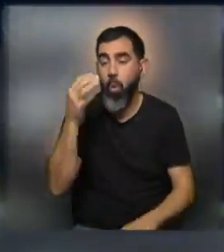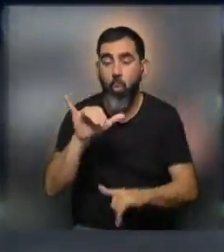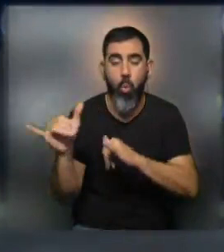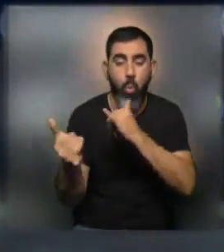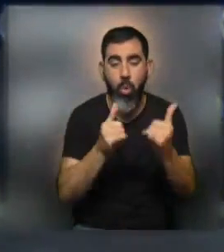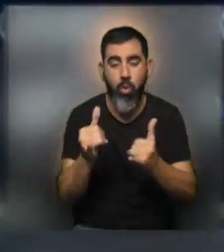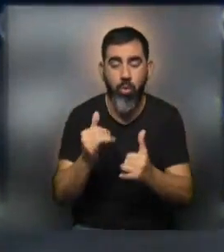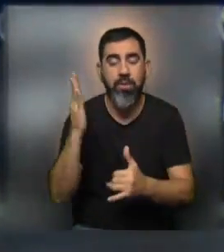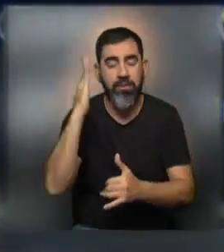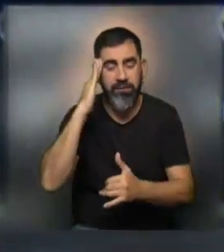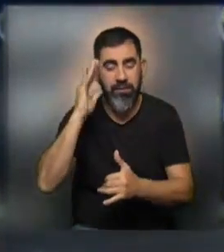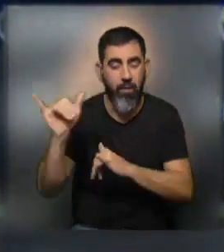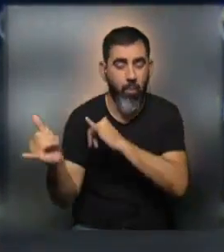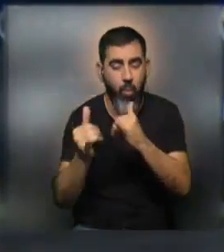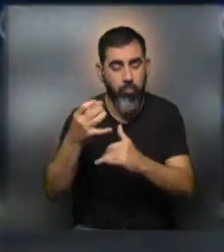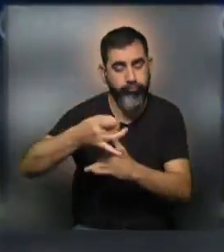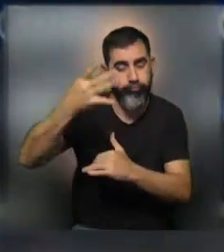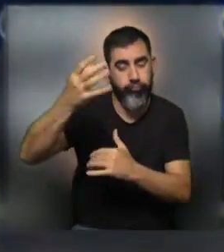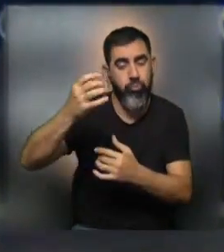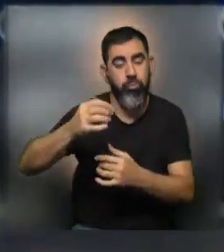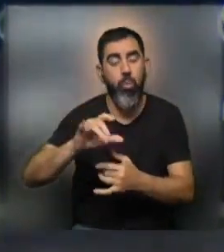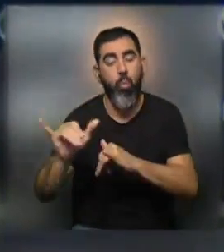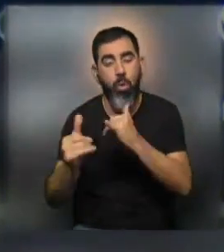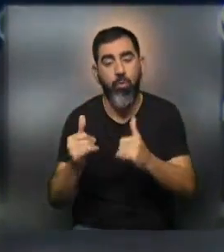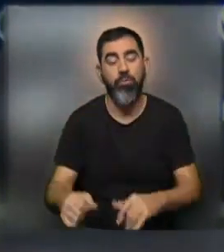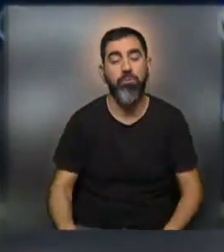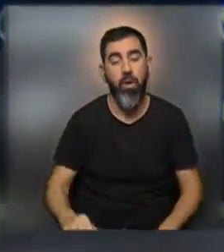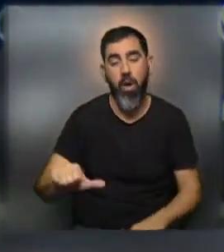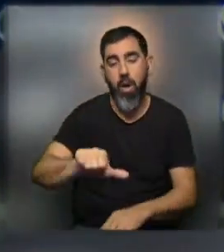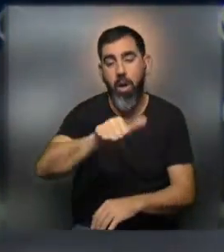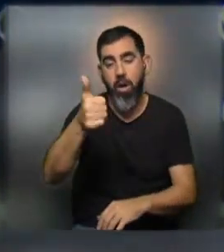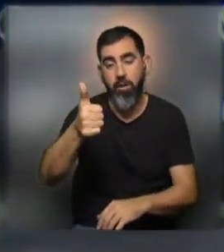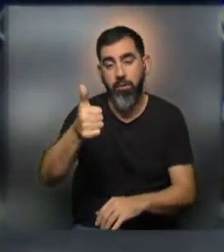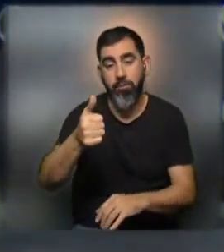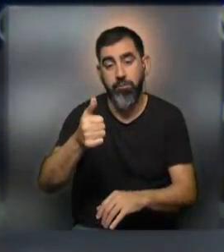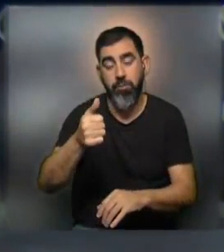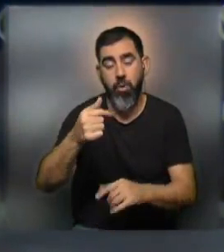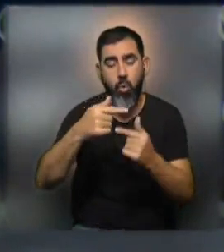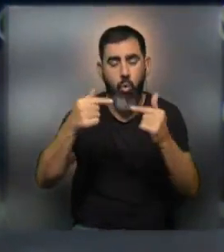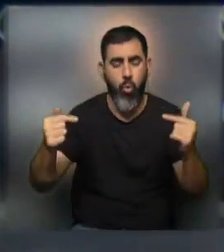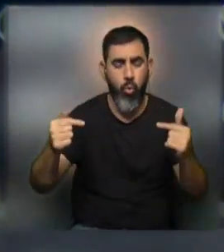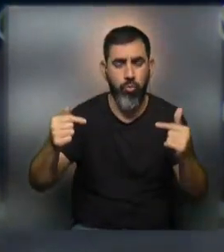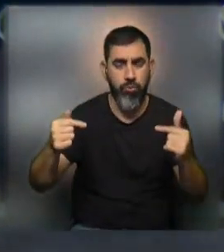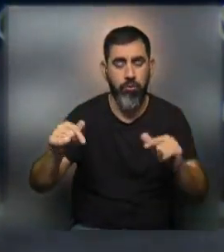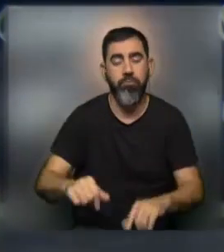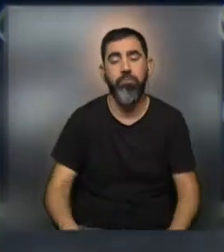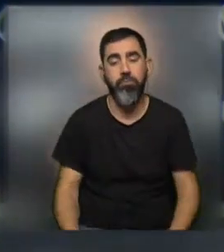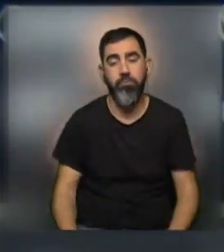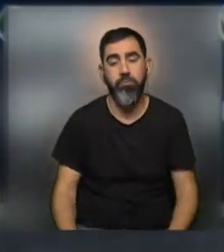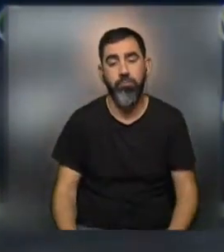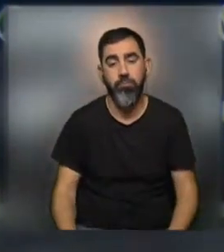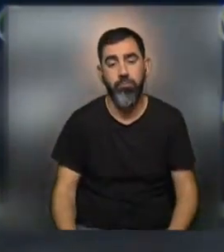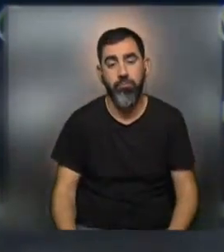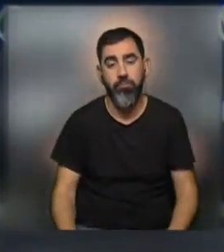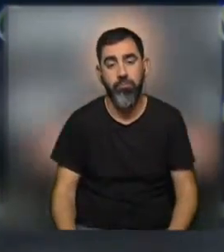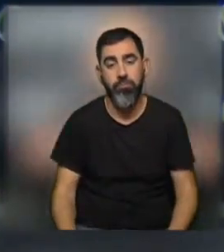sabemos la clase de profesionales que son han ganado bueno muchas cosas han logrado bastante cosas